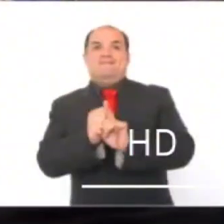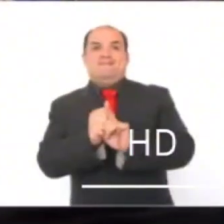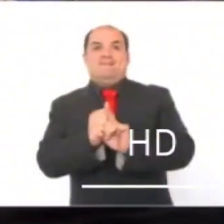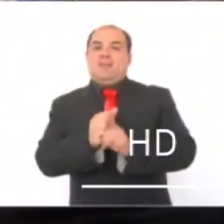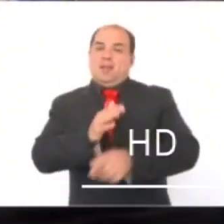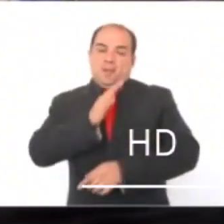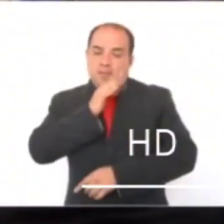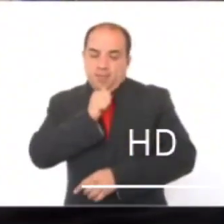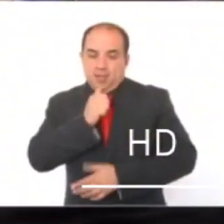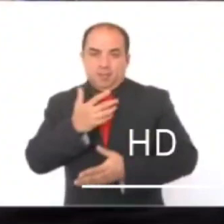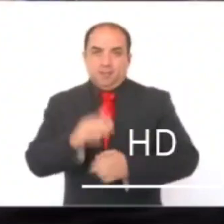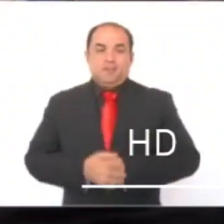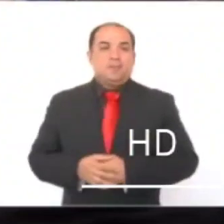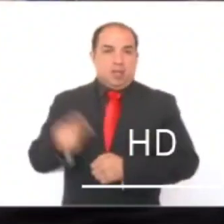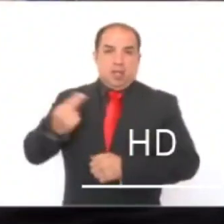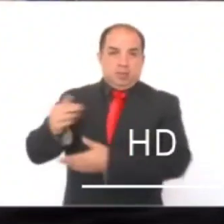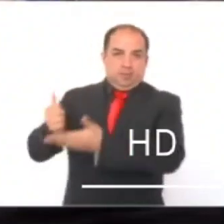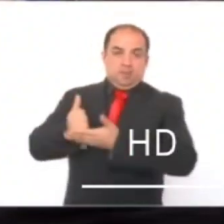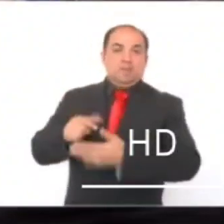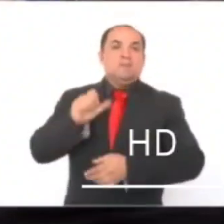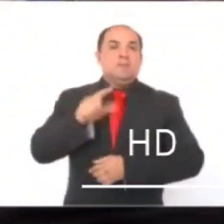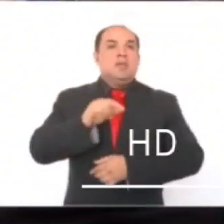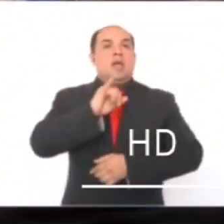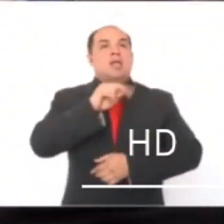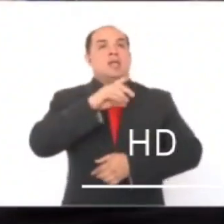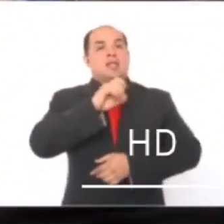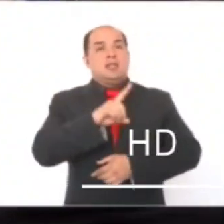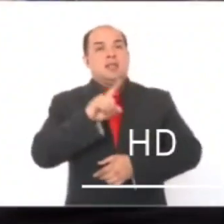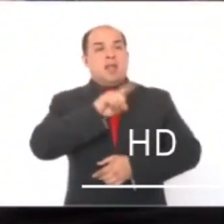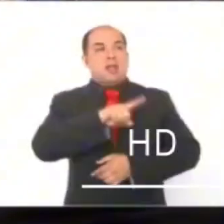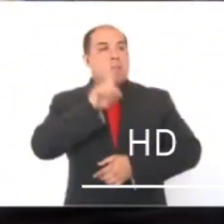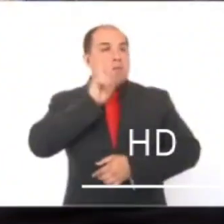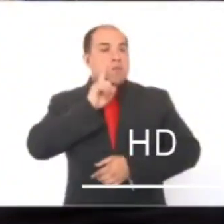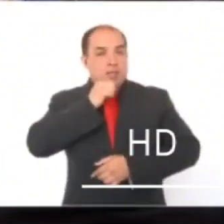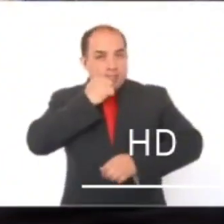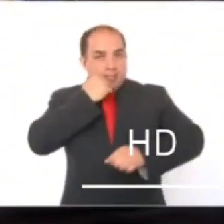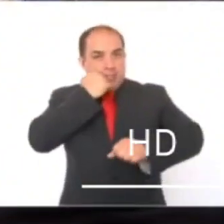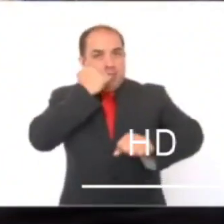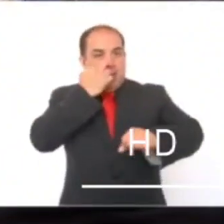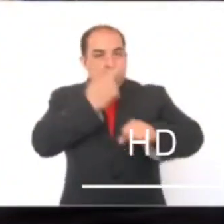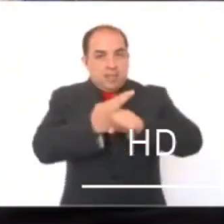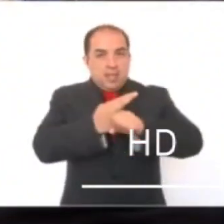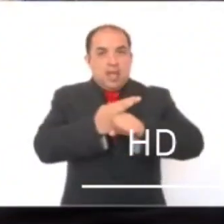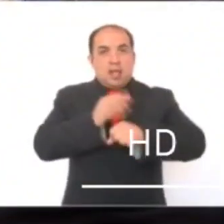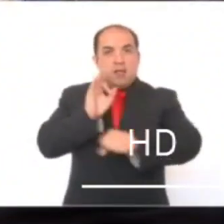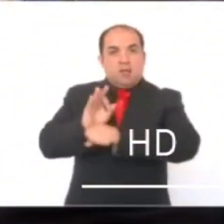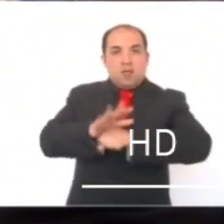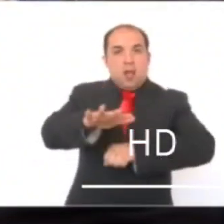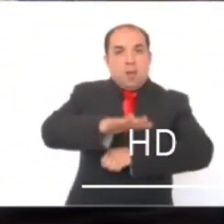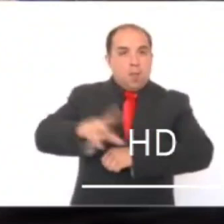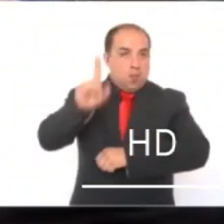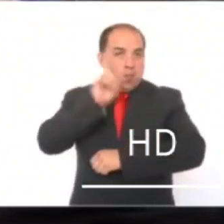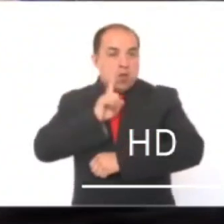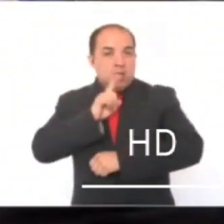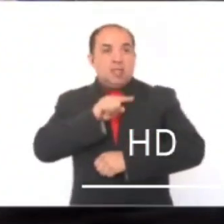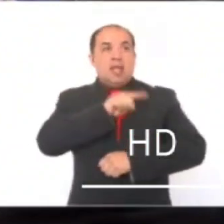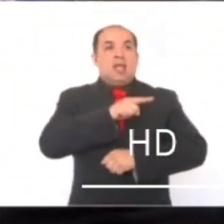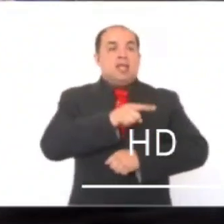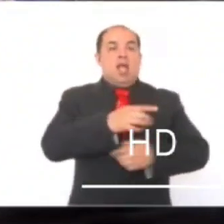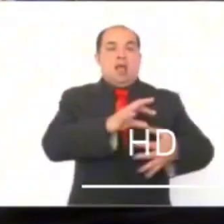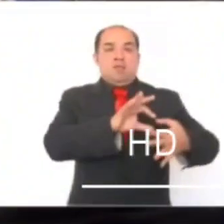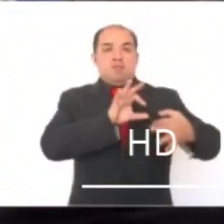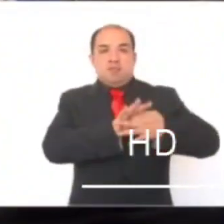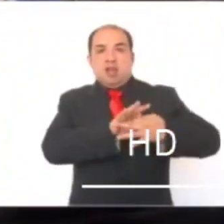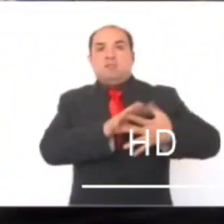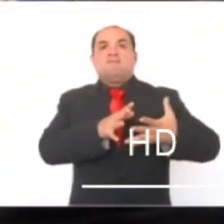a Ingrid Saracíbar, secretaria de las Mujeres, que además ha sido una gran aliada en toda esta lucha,